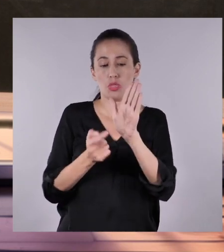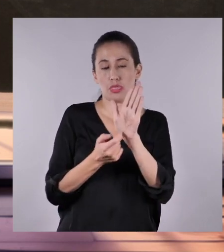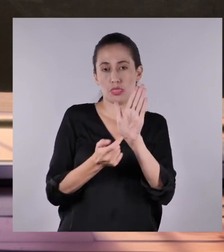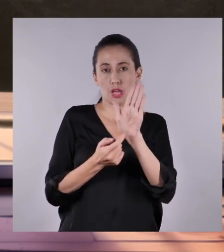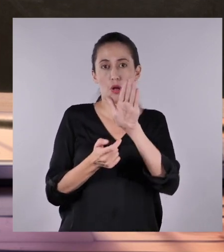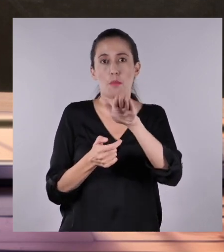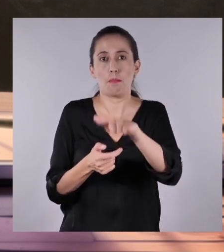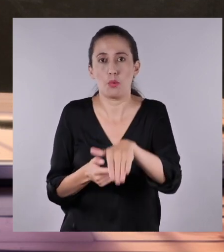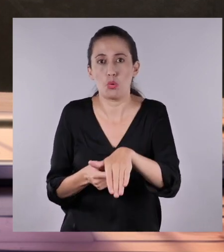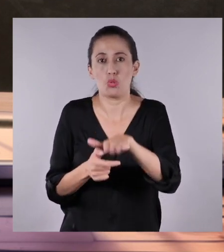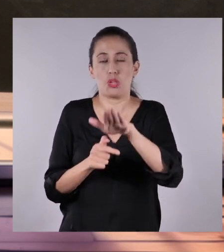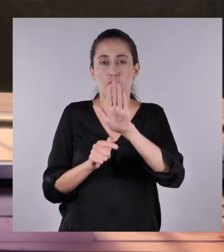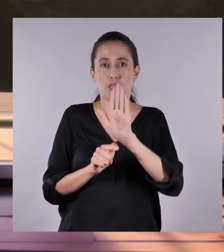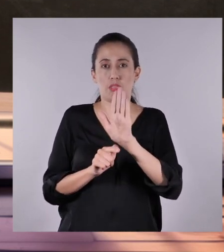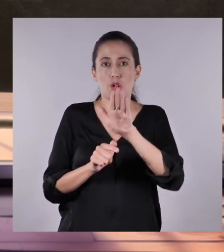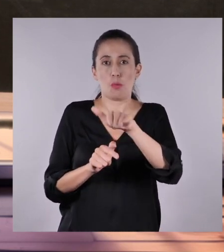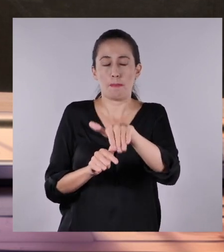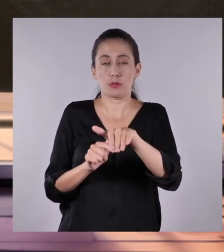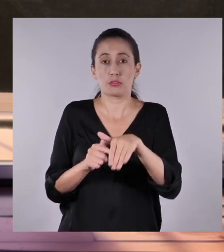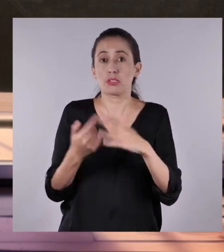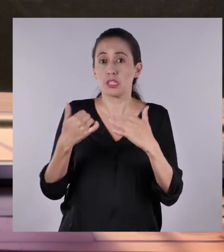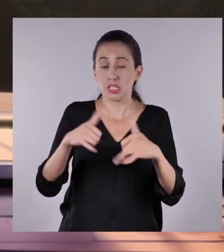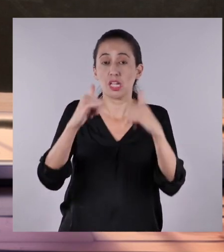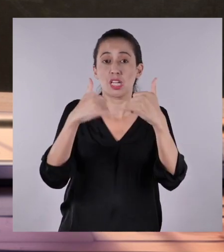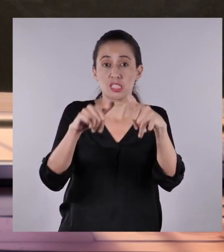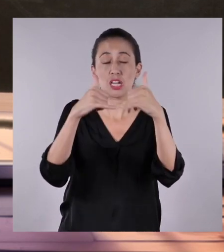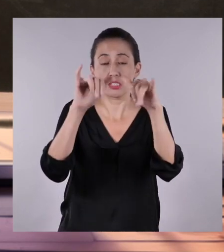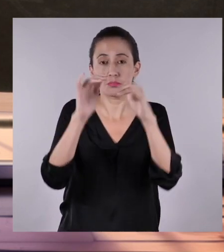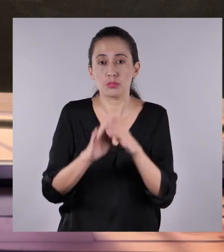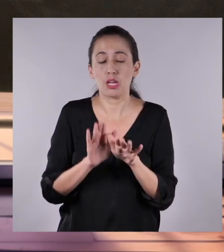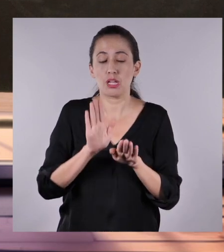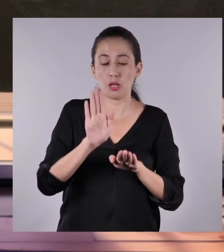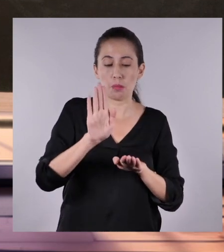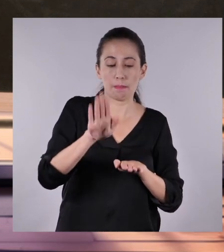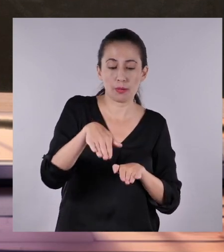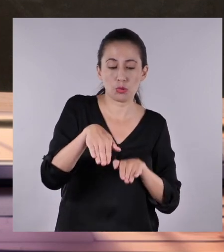Punta. Talón punta. Punta. Y así.